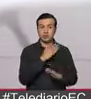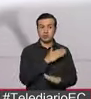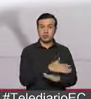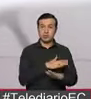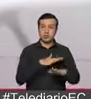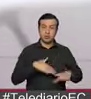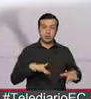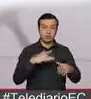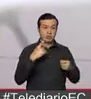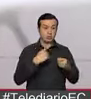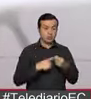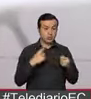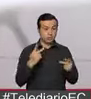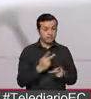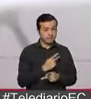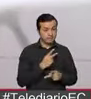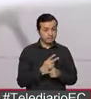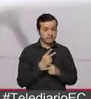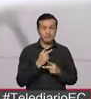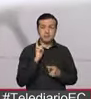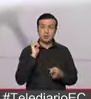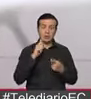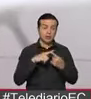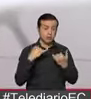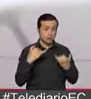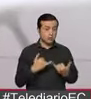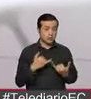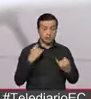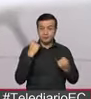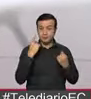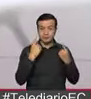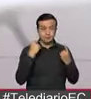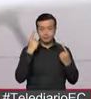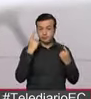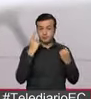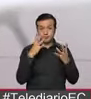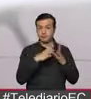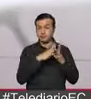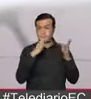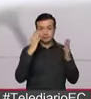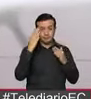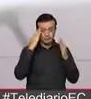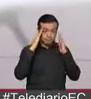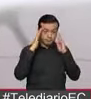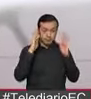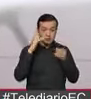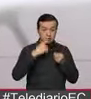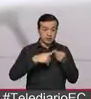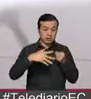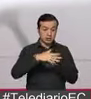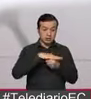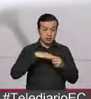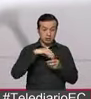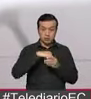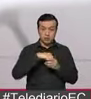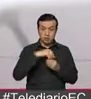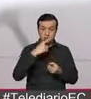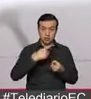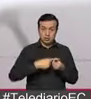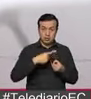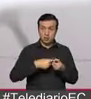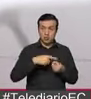a quién quito los indicadores todavía no nos dan una alerta muy fuerte quito es la capital de la república